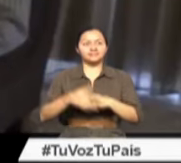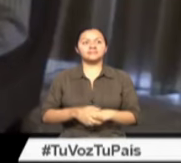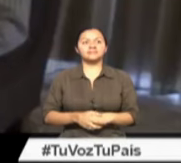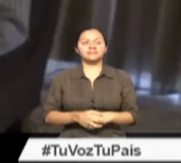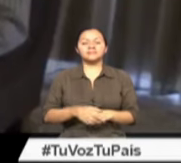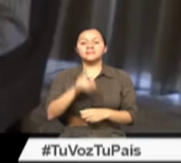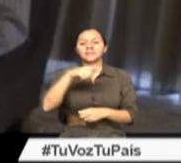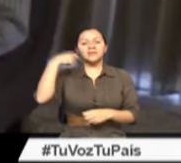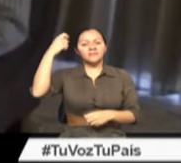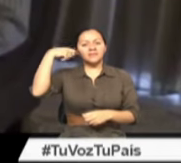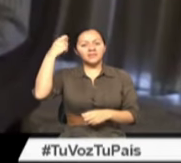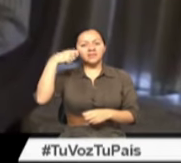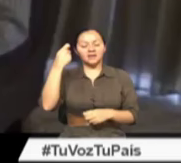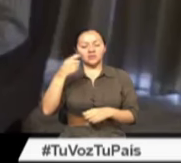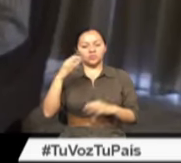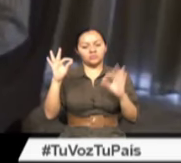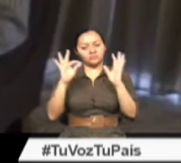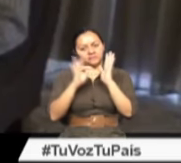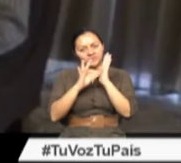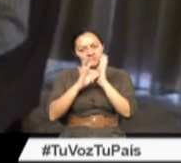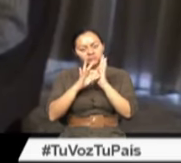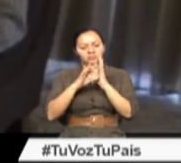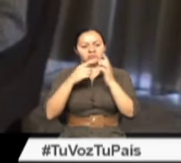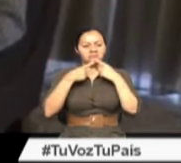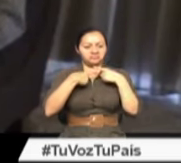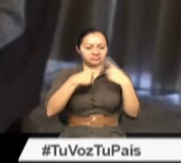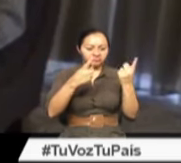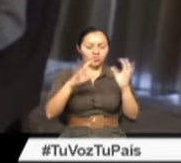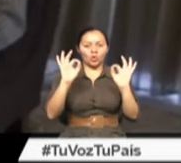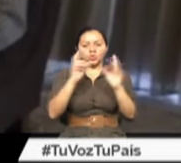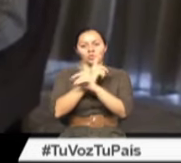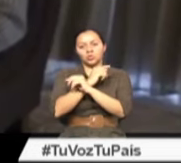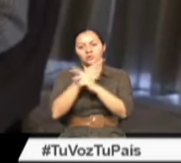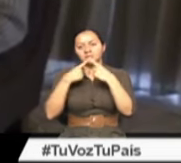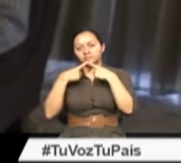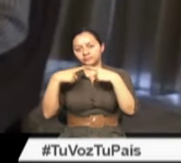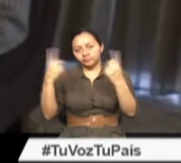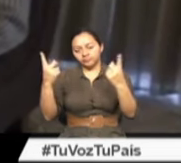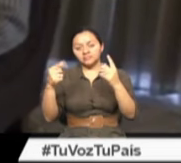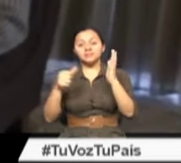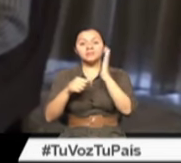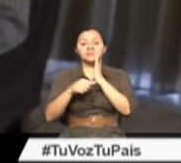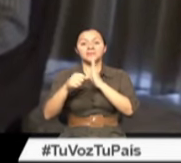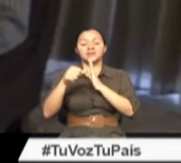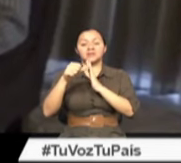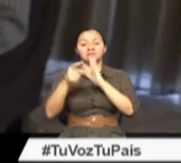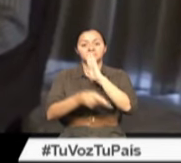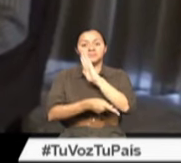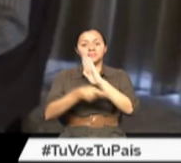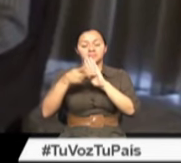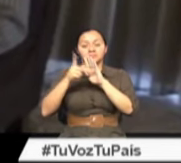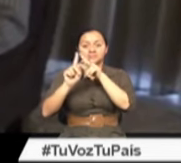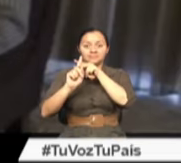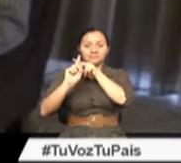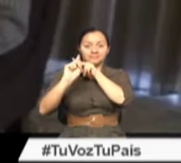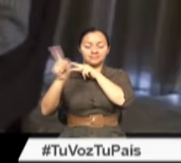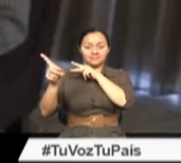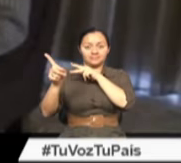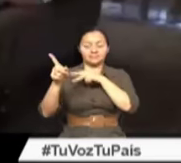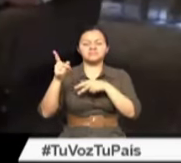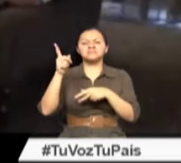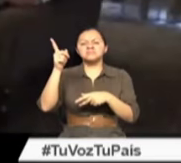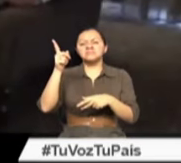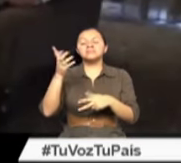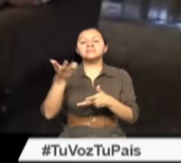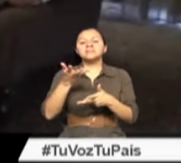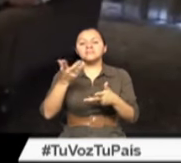circulado a través de las redes sociales en donde Carlos pareja Yanuselli, actualmente prófugo por actos de corrupción en Petro Ecuador, en